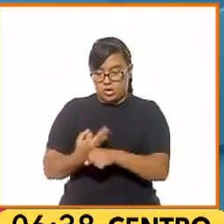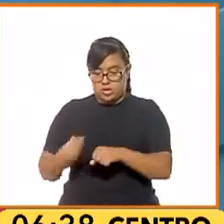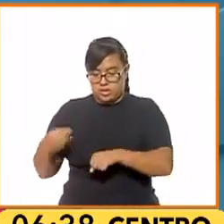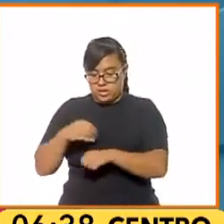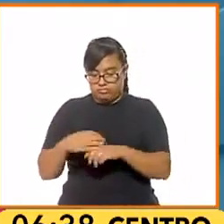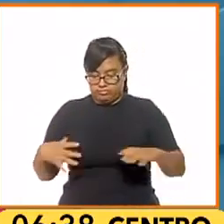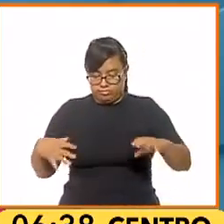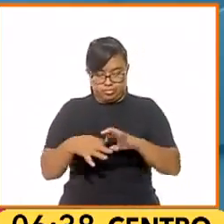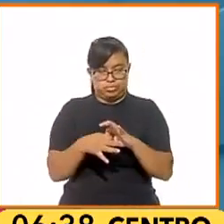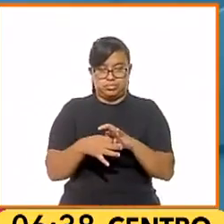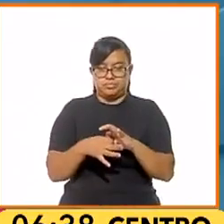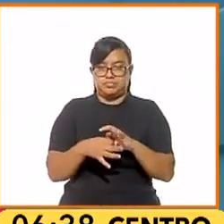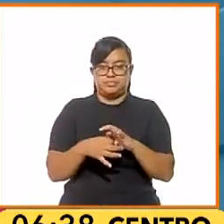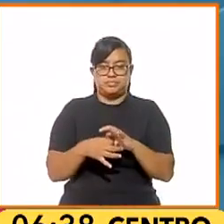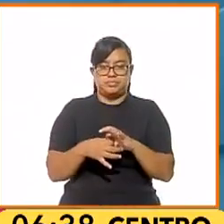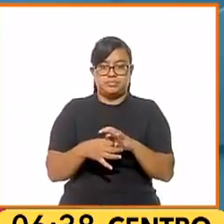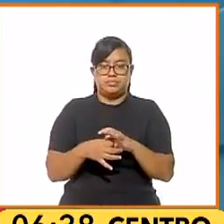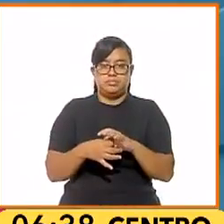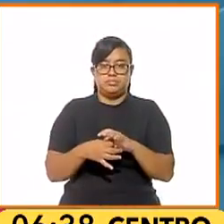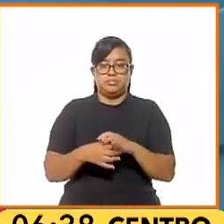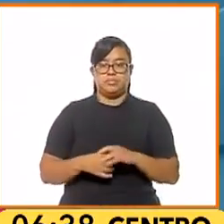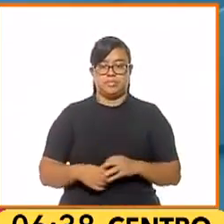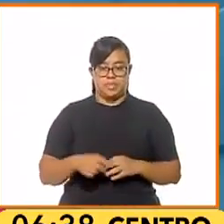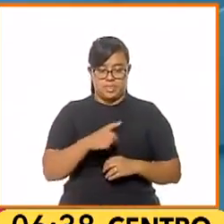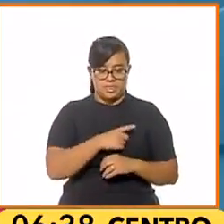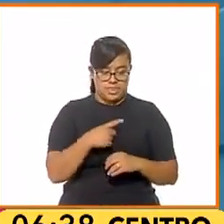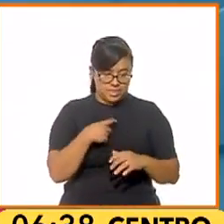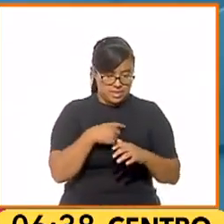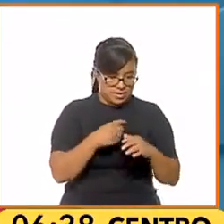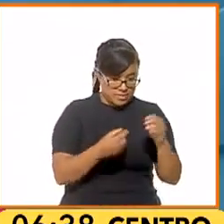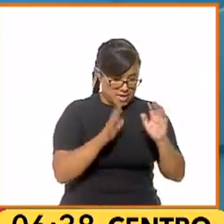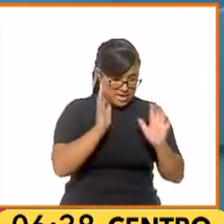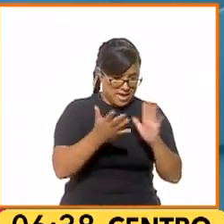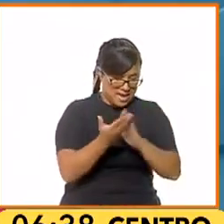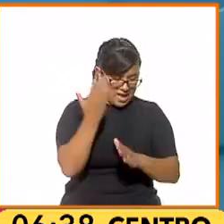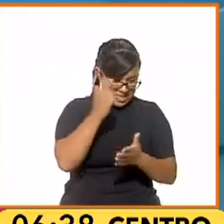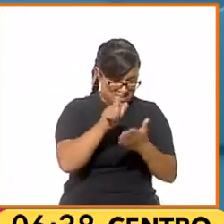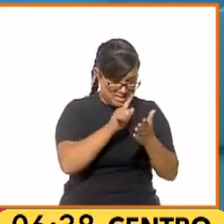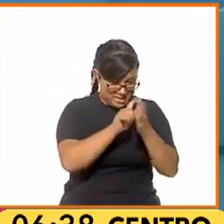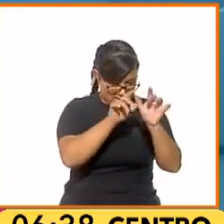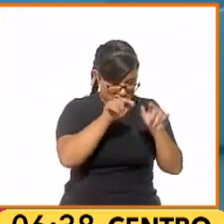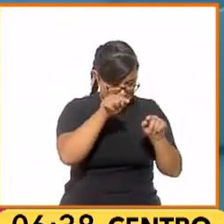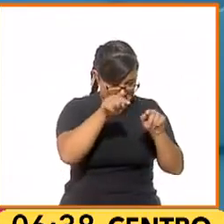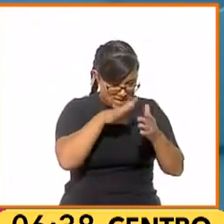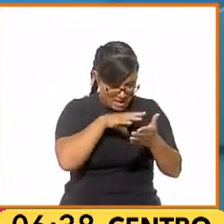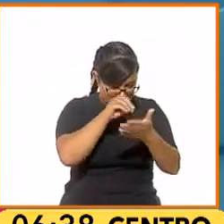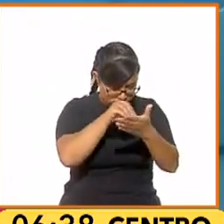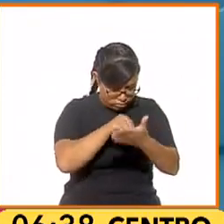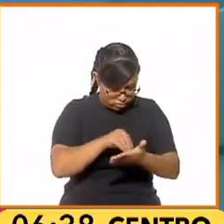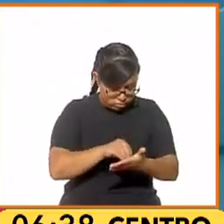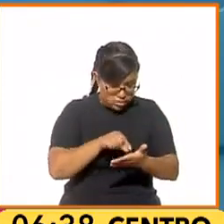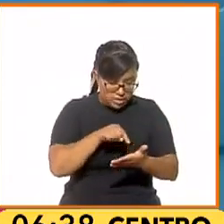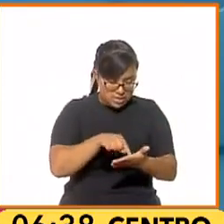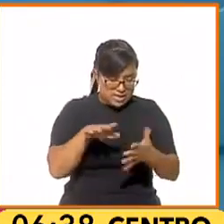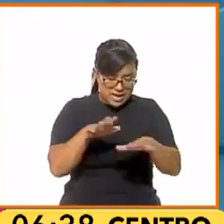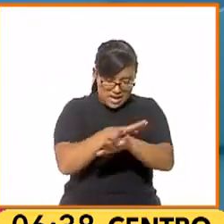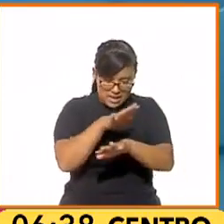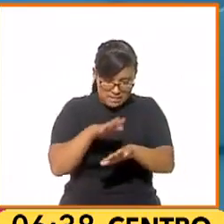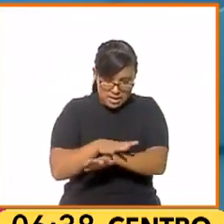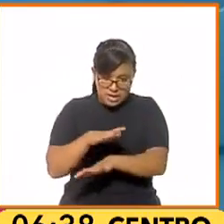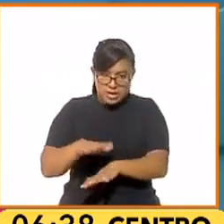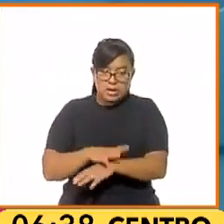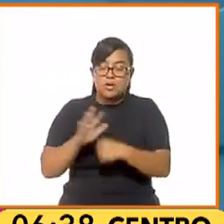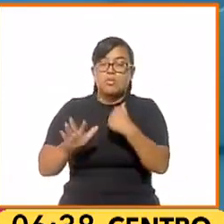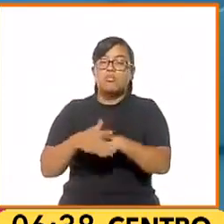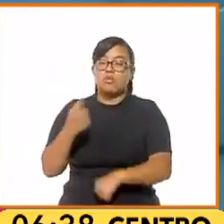está haciendo solamente es reubicar y rediseñar el sistema de facultades toda vez que desapareció